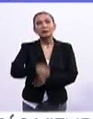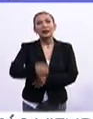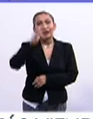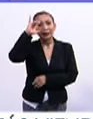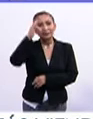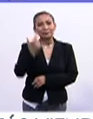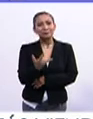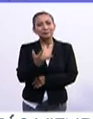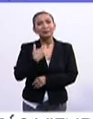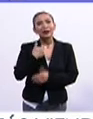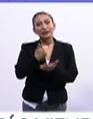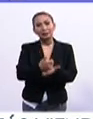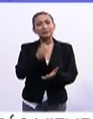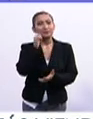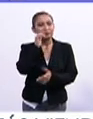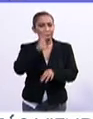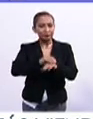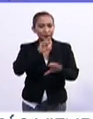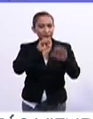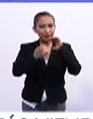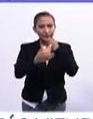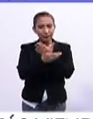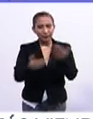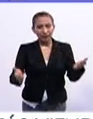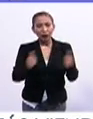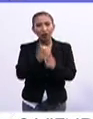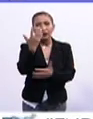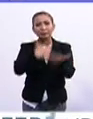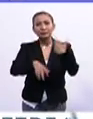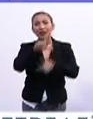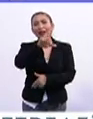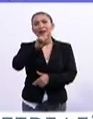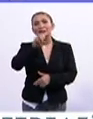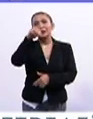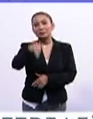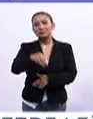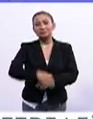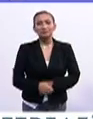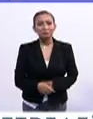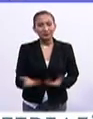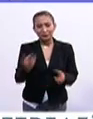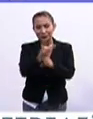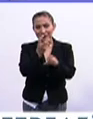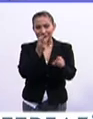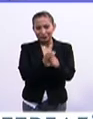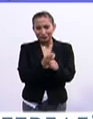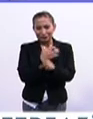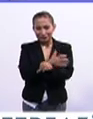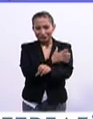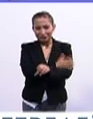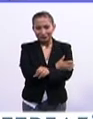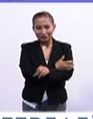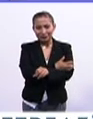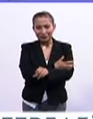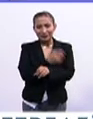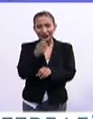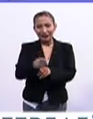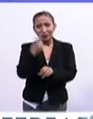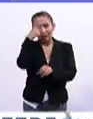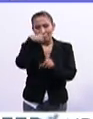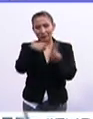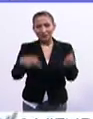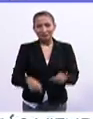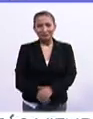a Grisela Yebra. Ella siempre nos permite comunicarnos con ustedes a través de la lengua de señas mexicana y los invitamos a que nos acompañen en la siguiente hora y